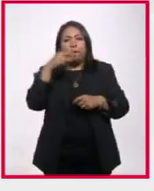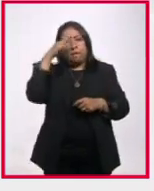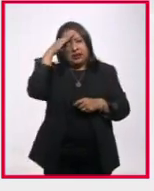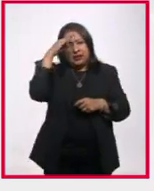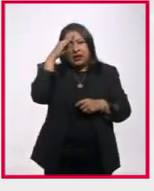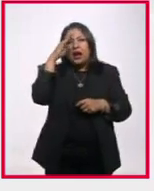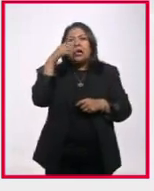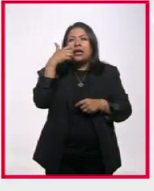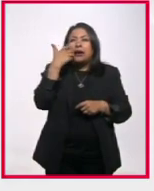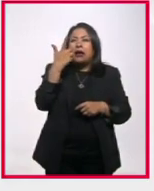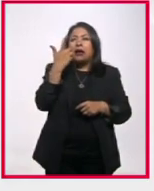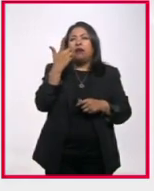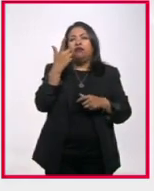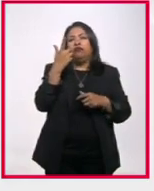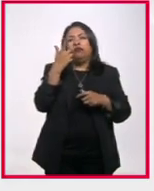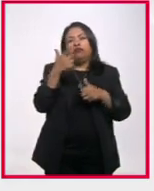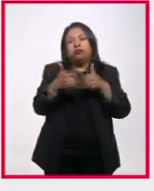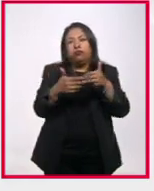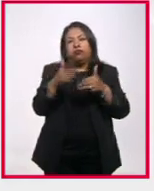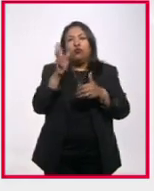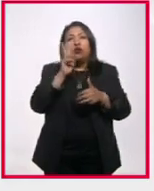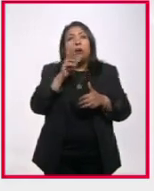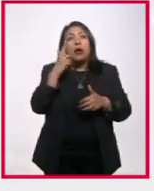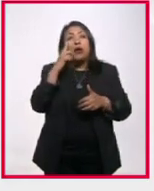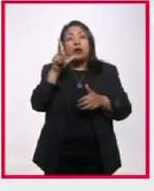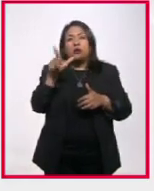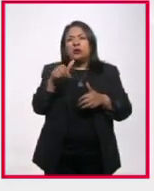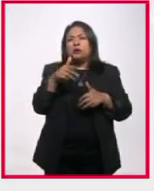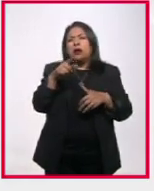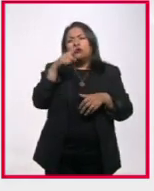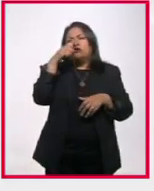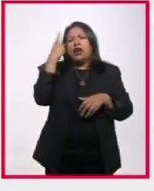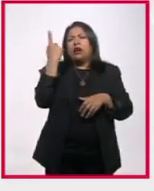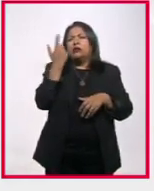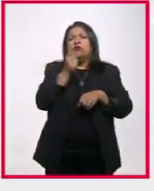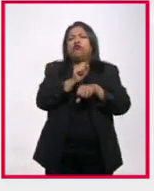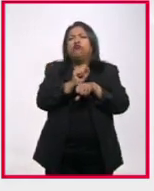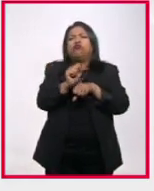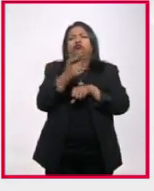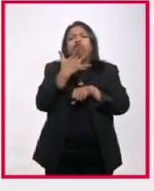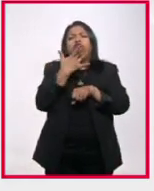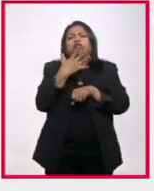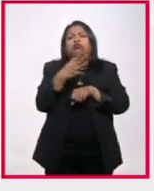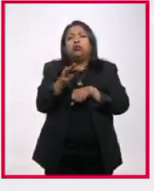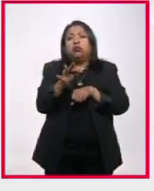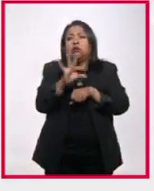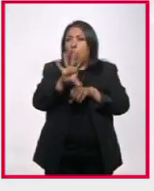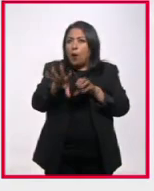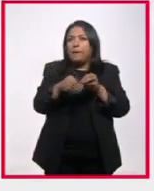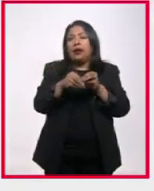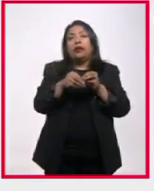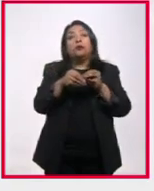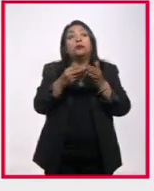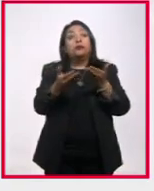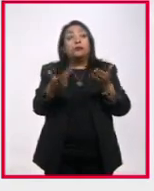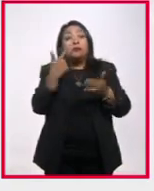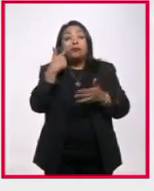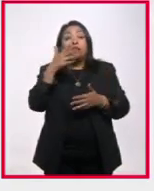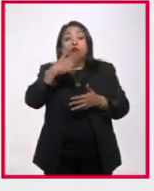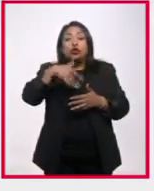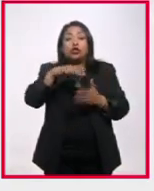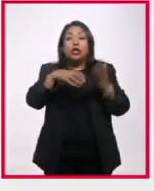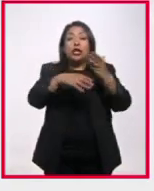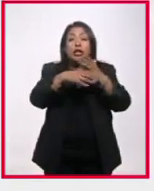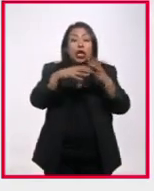varios intentos, hasta que tratamos de hacer algo más simple, más sencillo, pero más completo, y entonces viene la búsqueda de